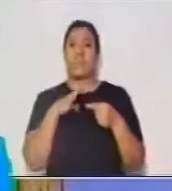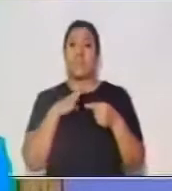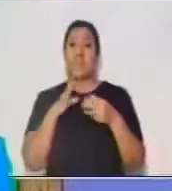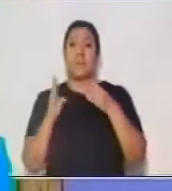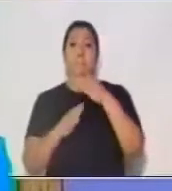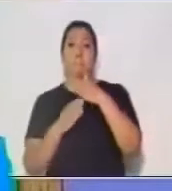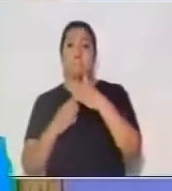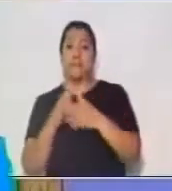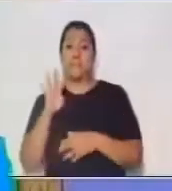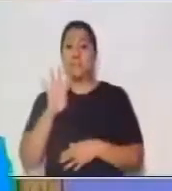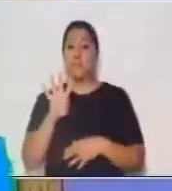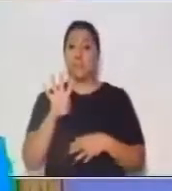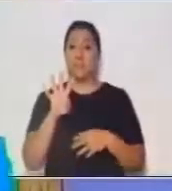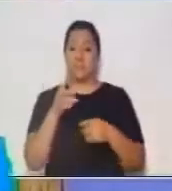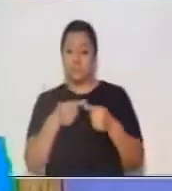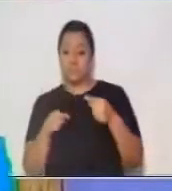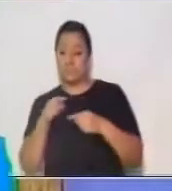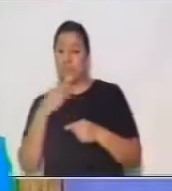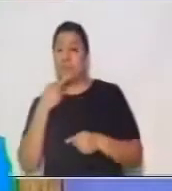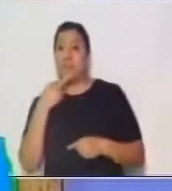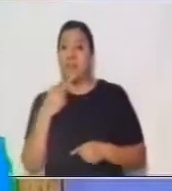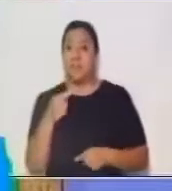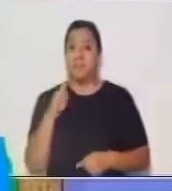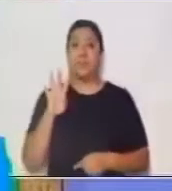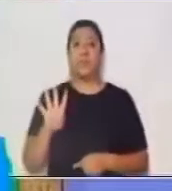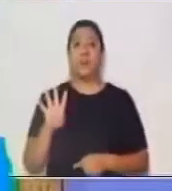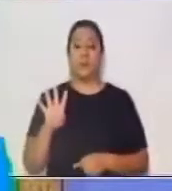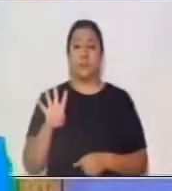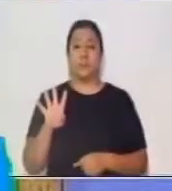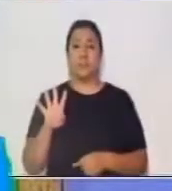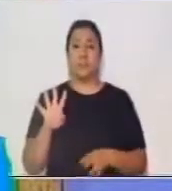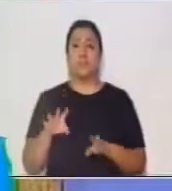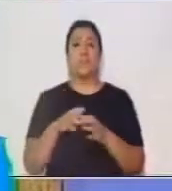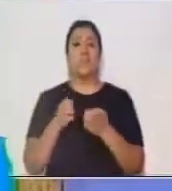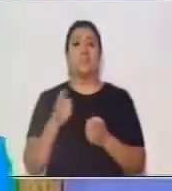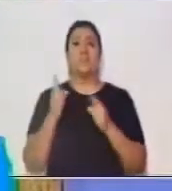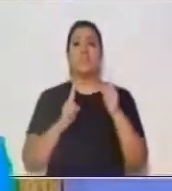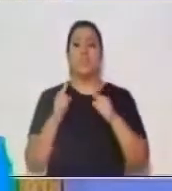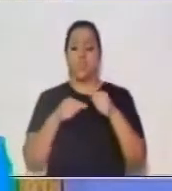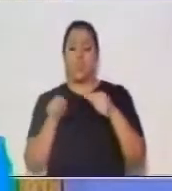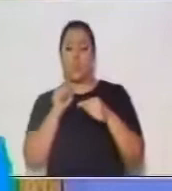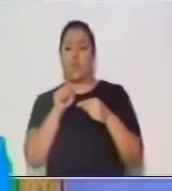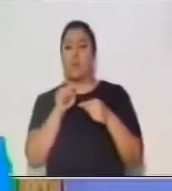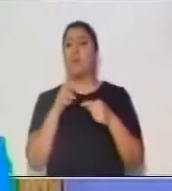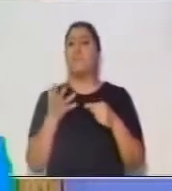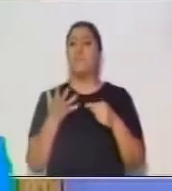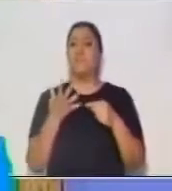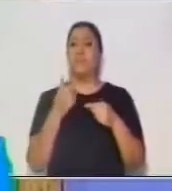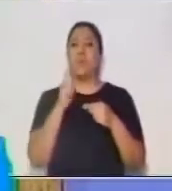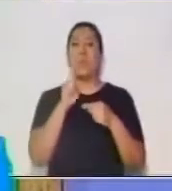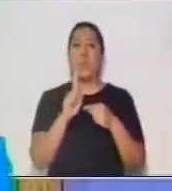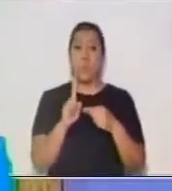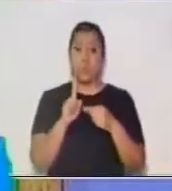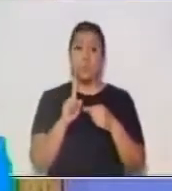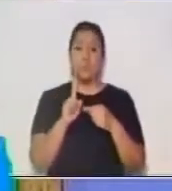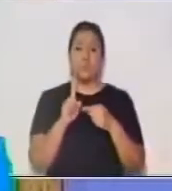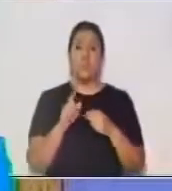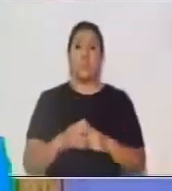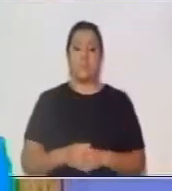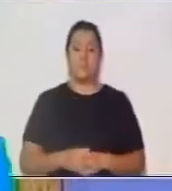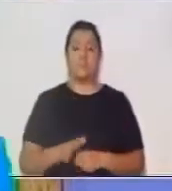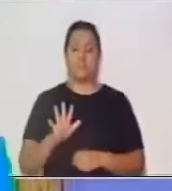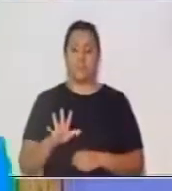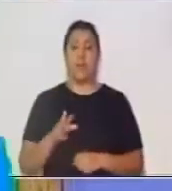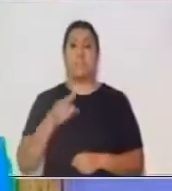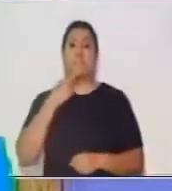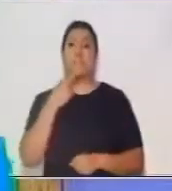No sé, quiero que mi primera vez sea más romántico. Pues esto es romántico. No vuelves heavy. ¿Qué quieres de mí,